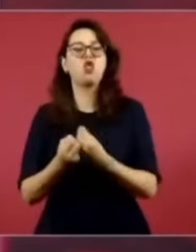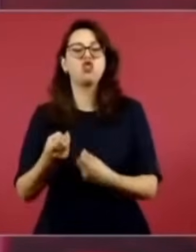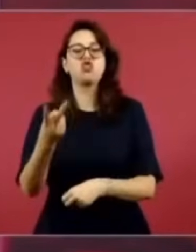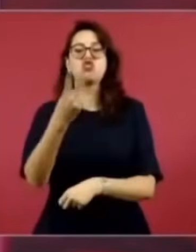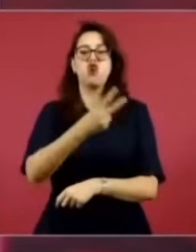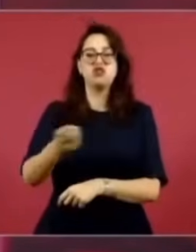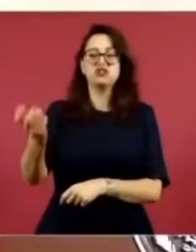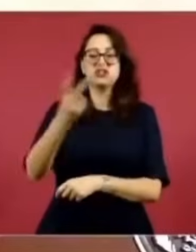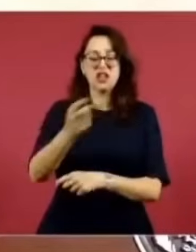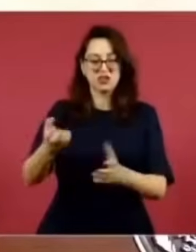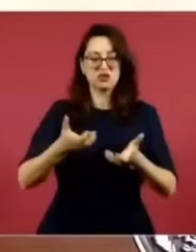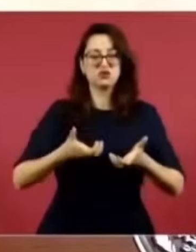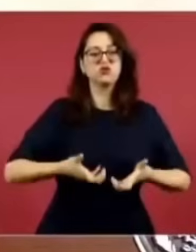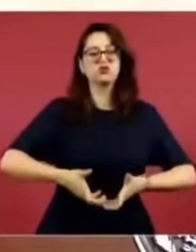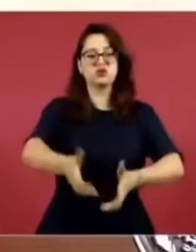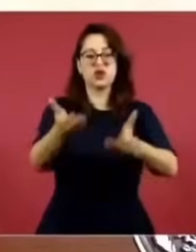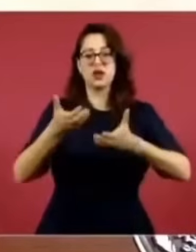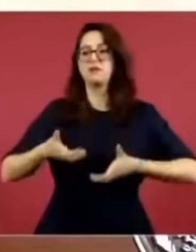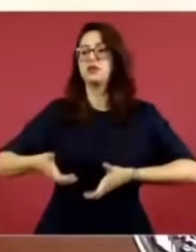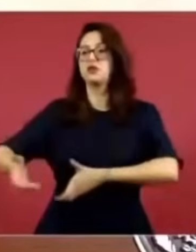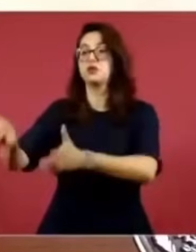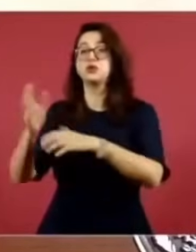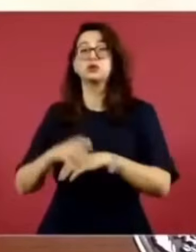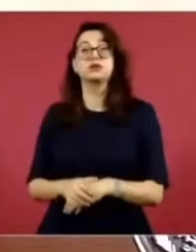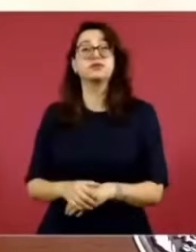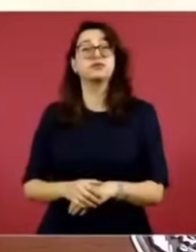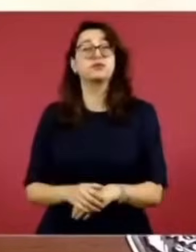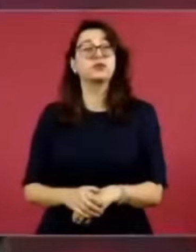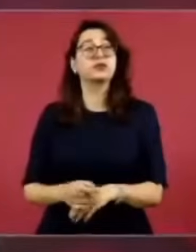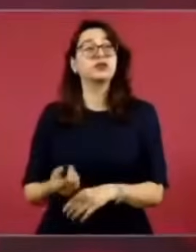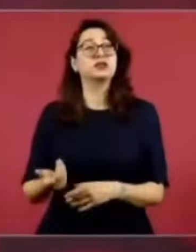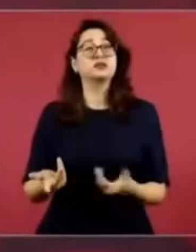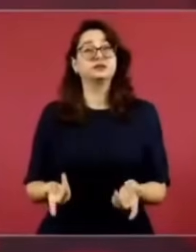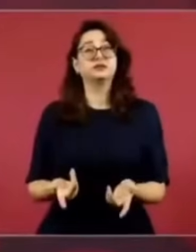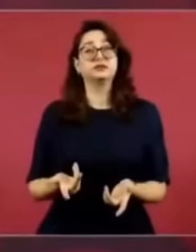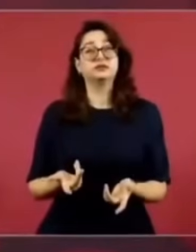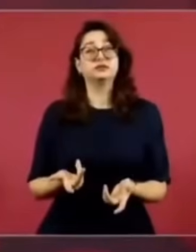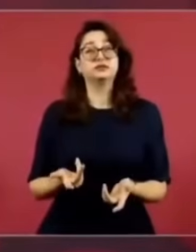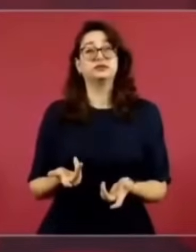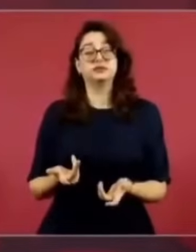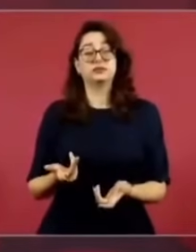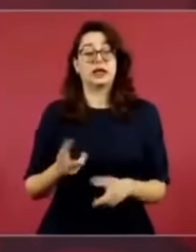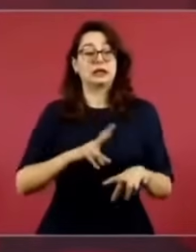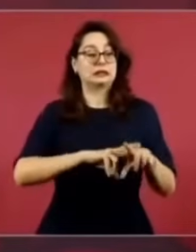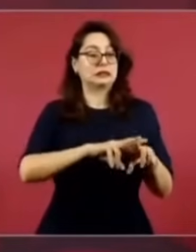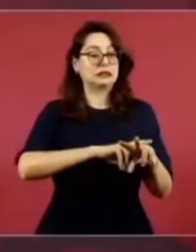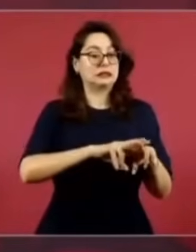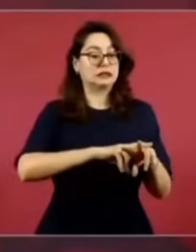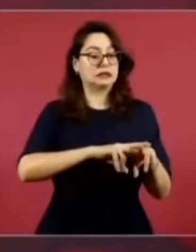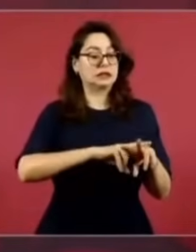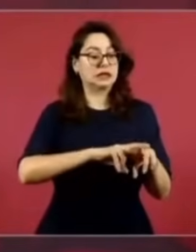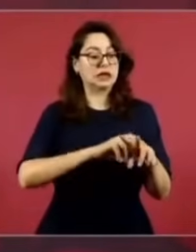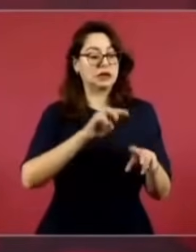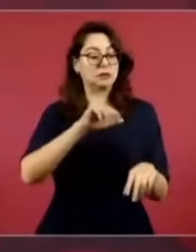Hablando de en línea recta, ahí sí, más que el Tren Maya.